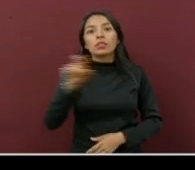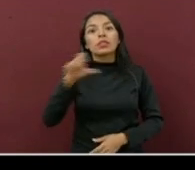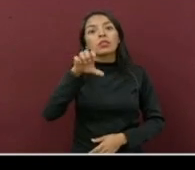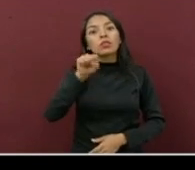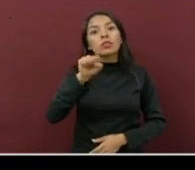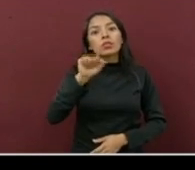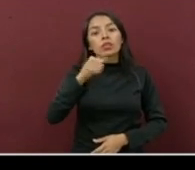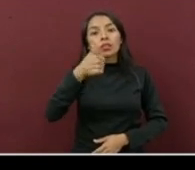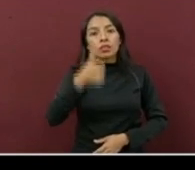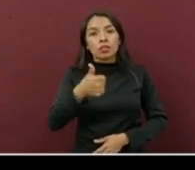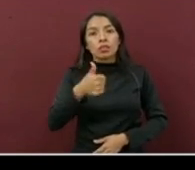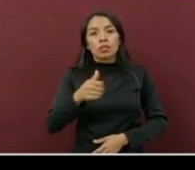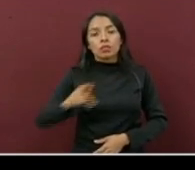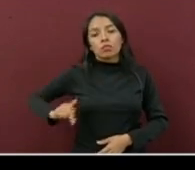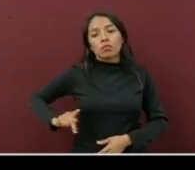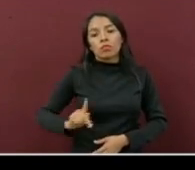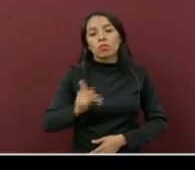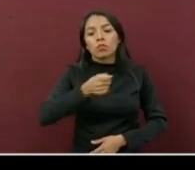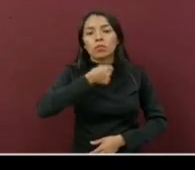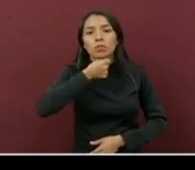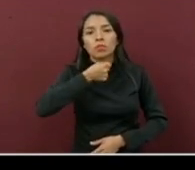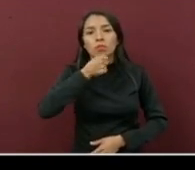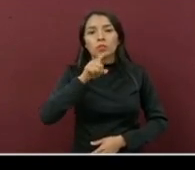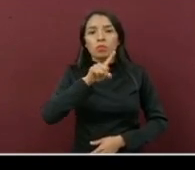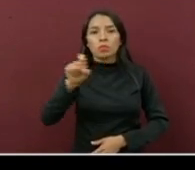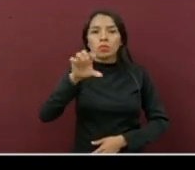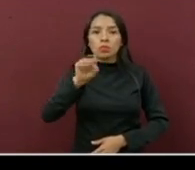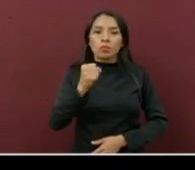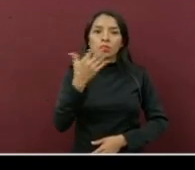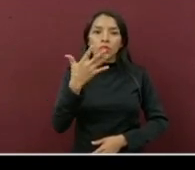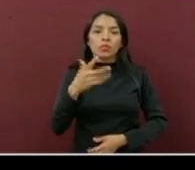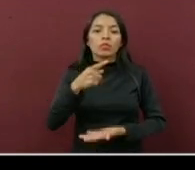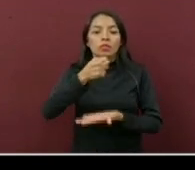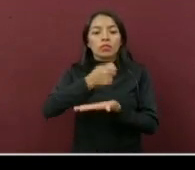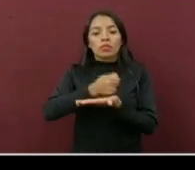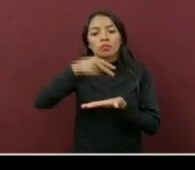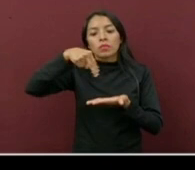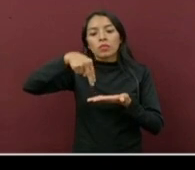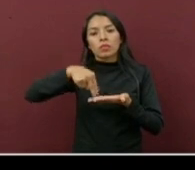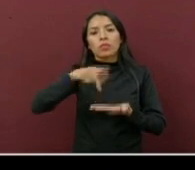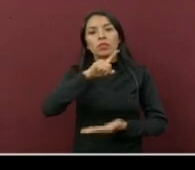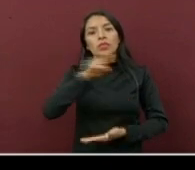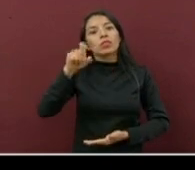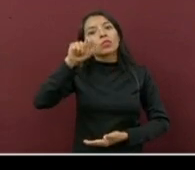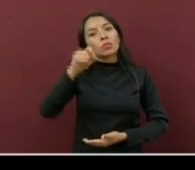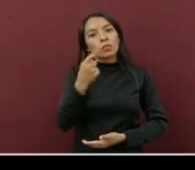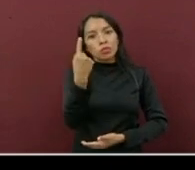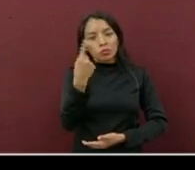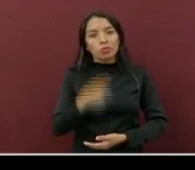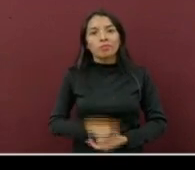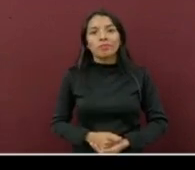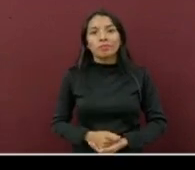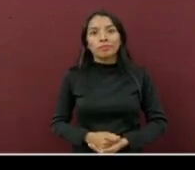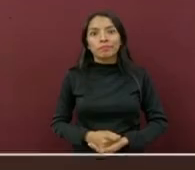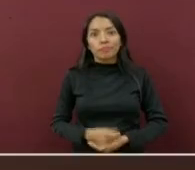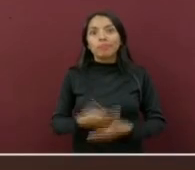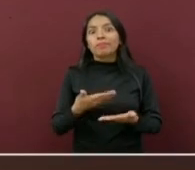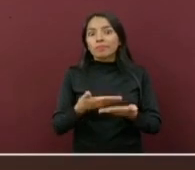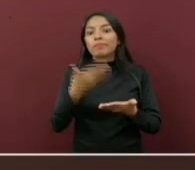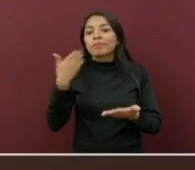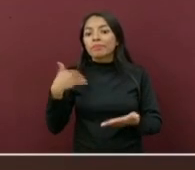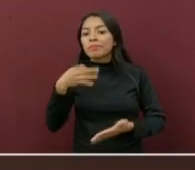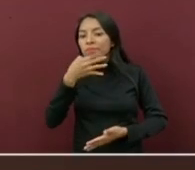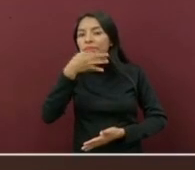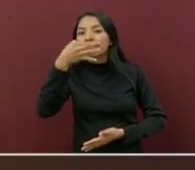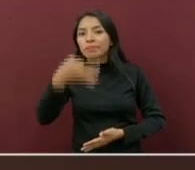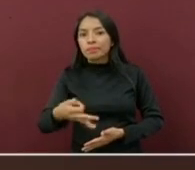166 puebloviejo 165 y tlapacoyan 121 como lo mencioné al inicio